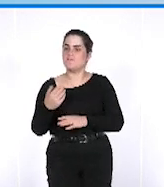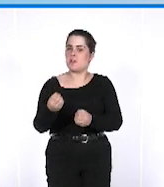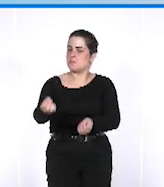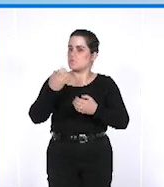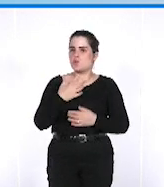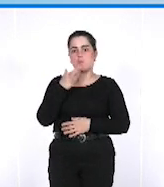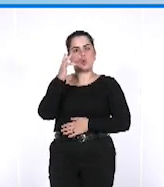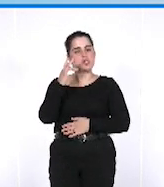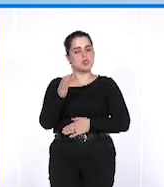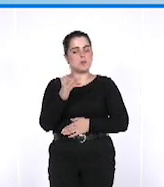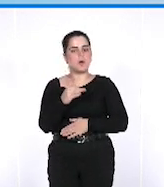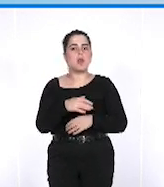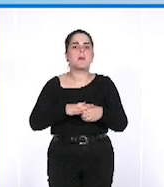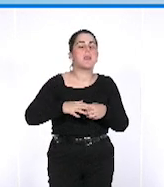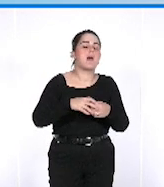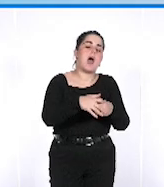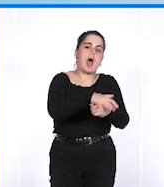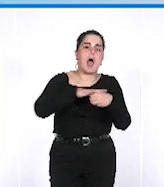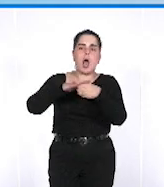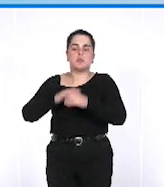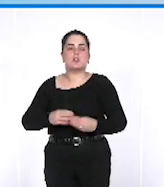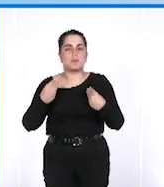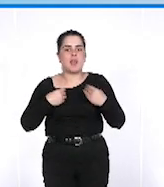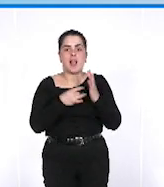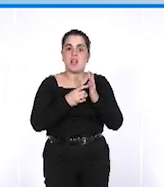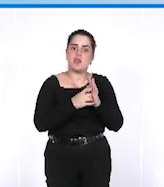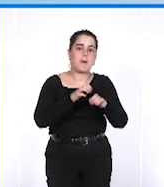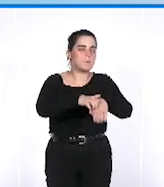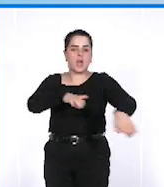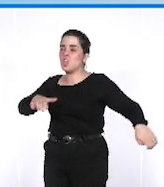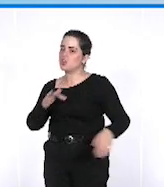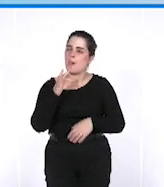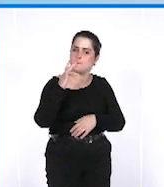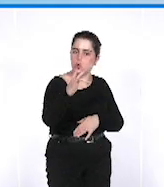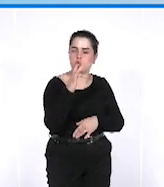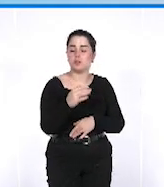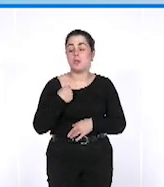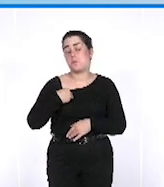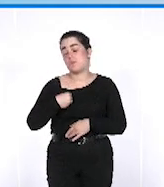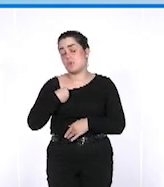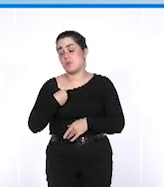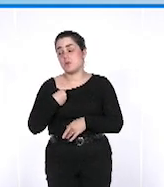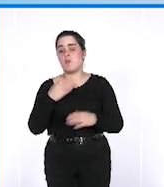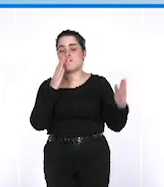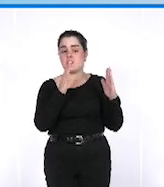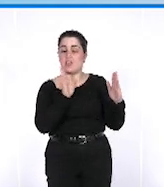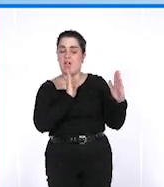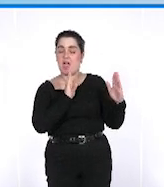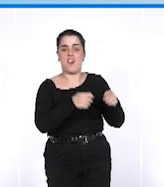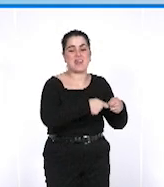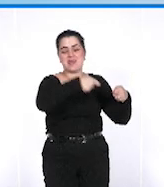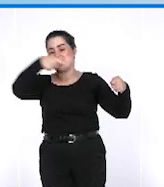mejoras en en casi todas las dimensiones de calidades vida Aunque les hubiera gustado que esta fase hubiera durado un poquito más también a veces